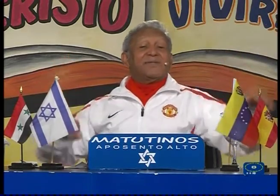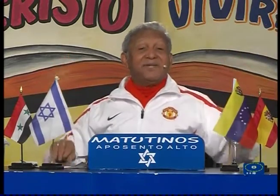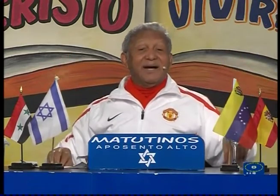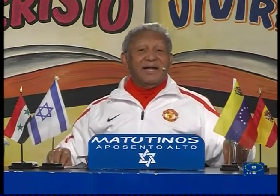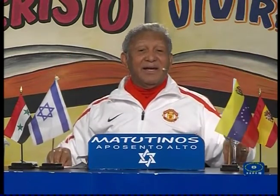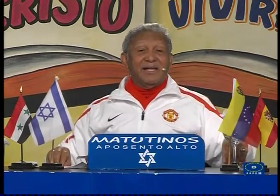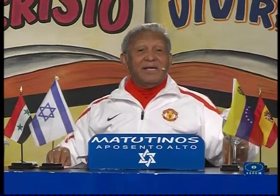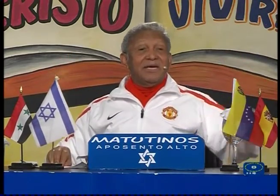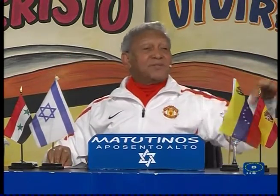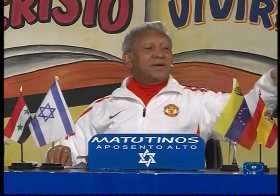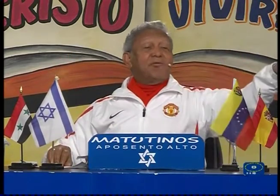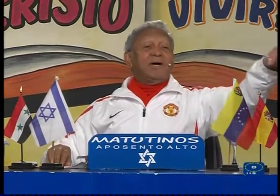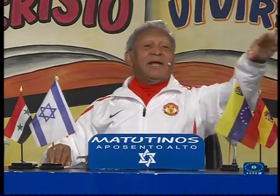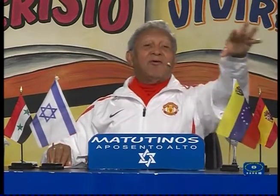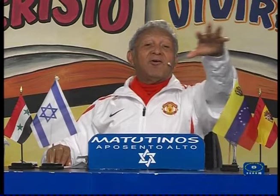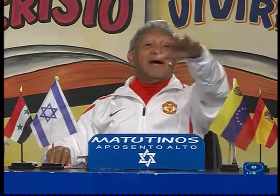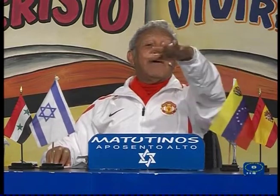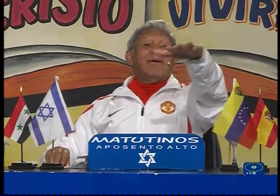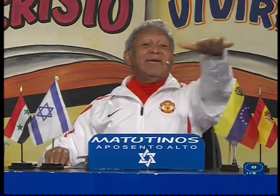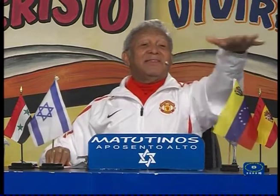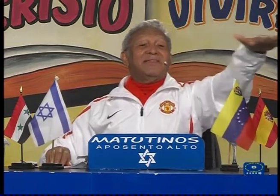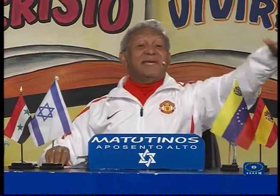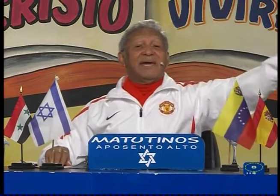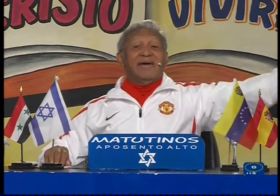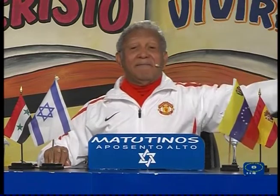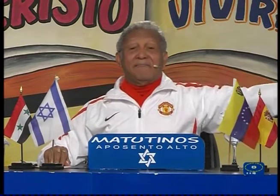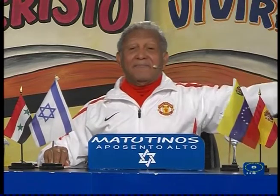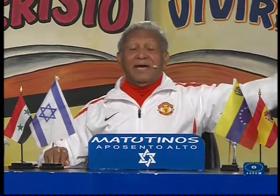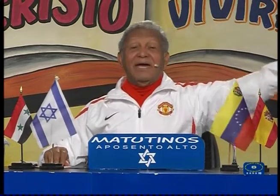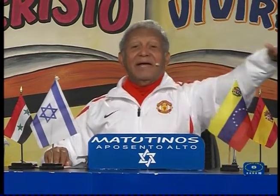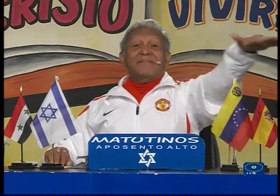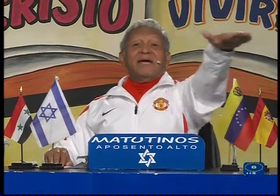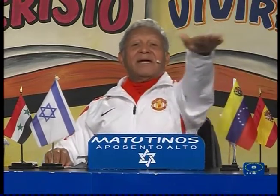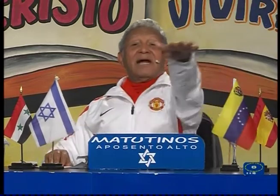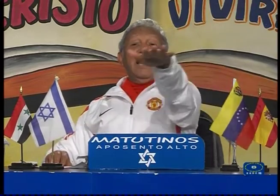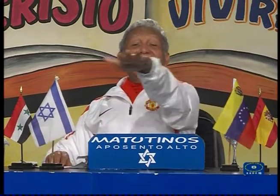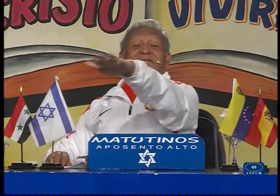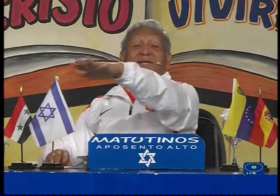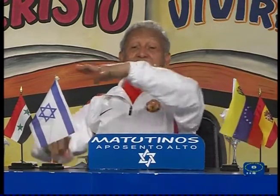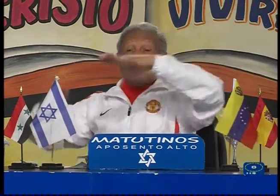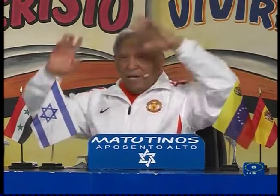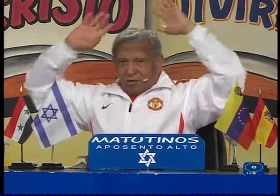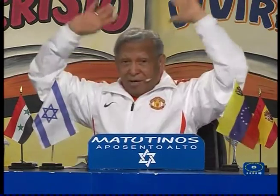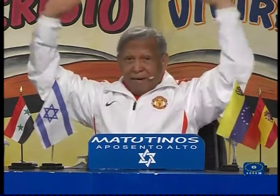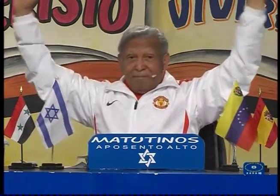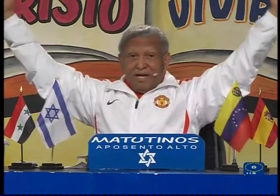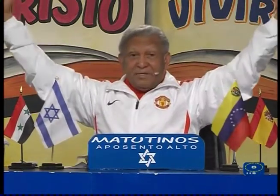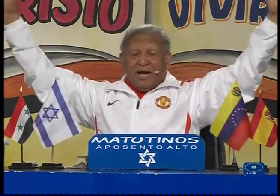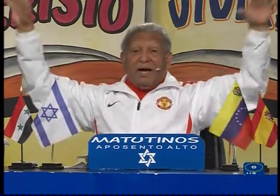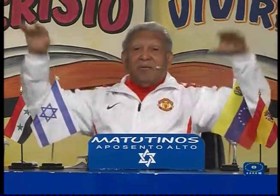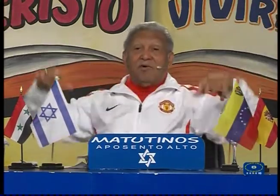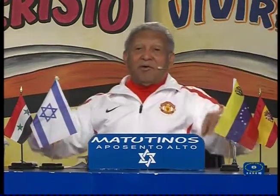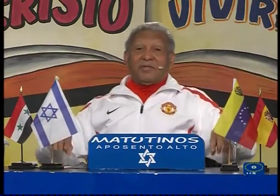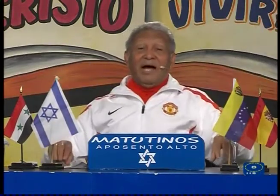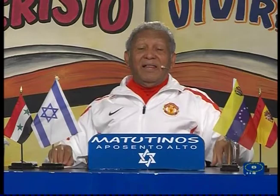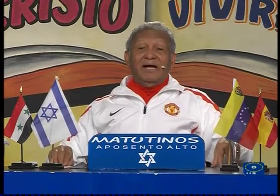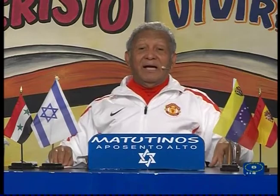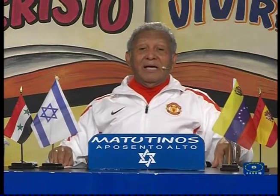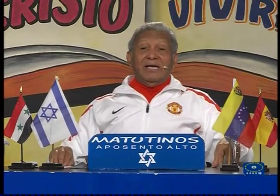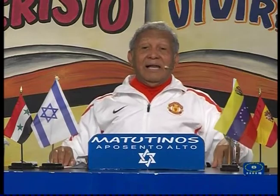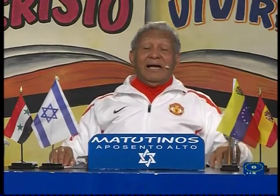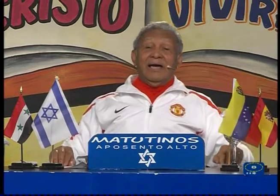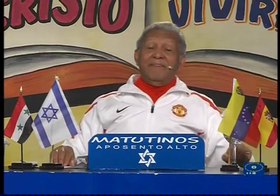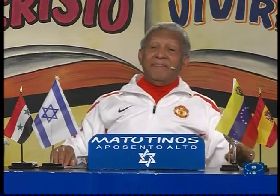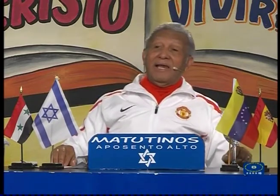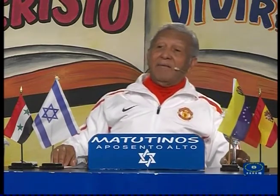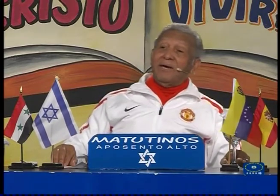está castigada. Y esa mujer ahora indigente, descalza por ahí con las mechas alborotadas,